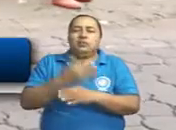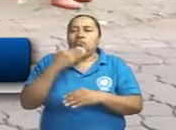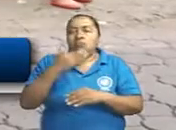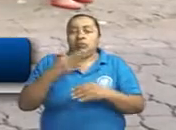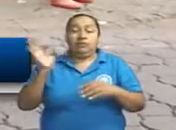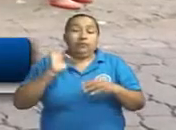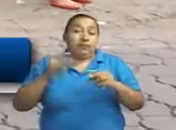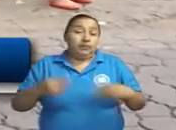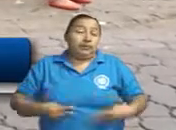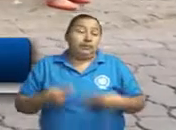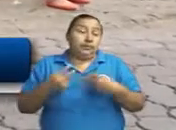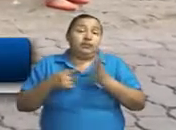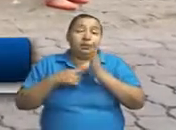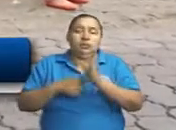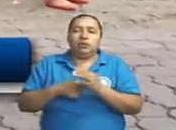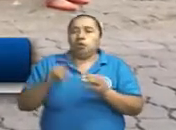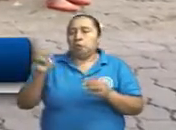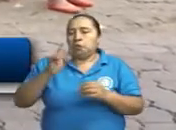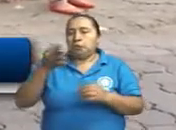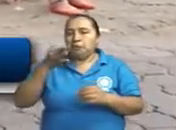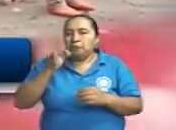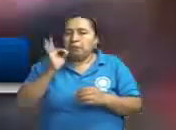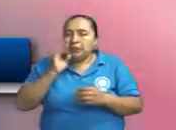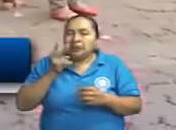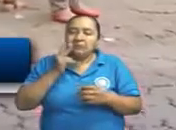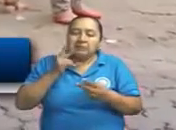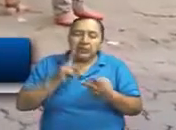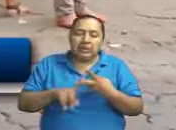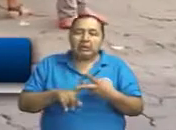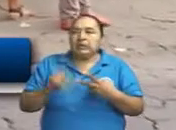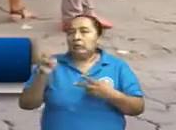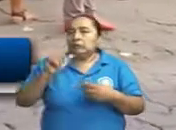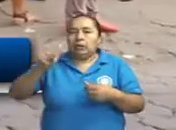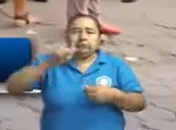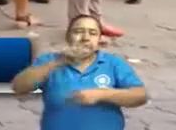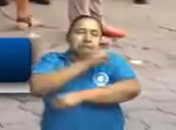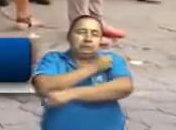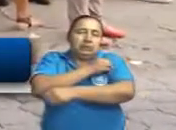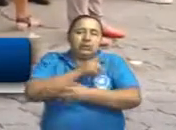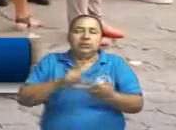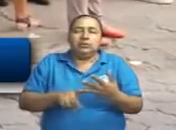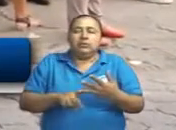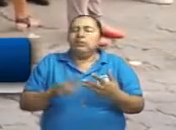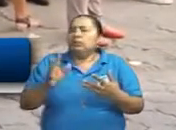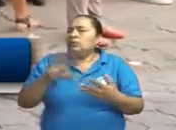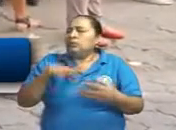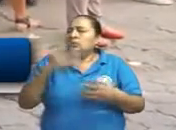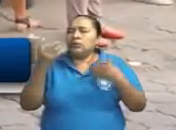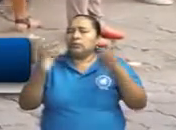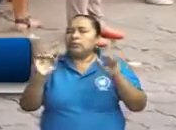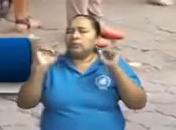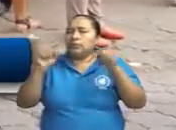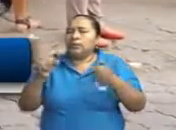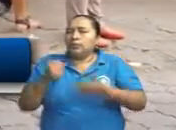también, con no fumar, no tomar mucho. ¿Qué otros factores también ayudan a que una